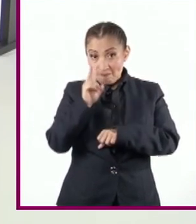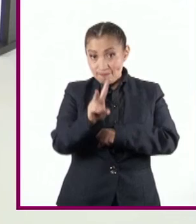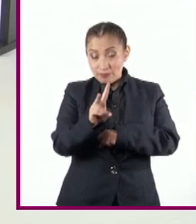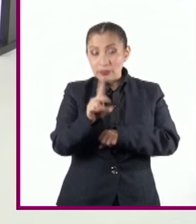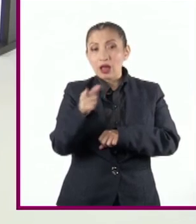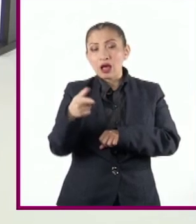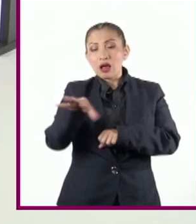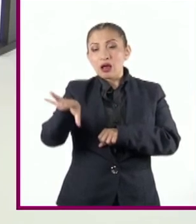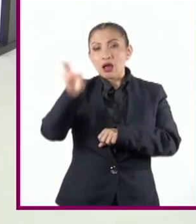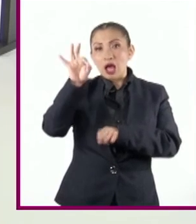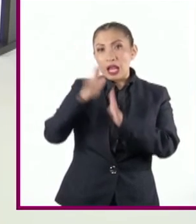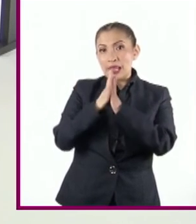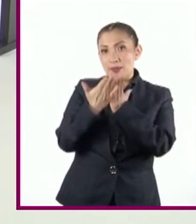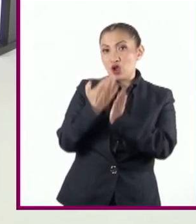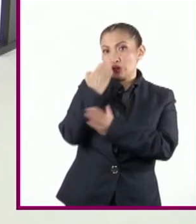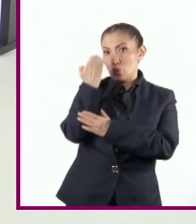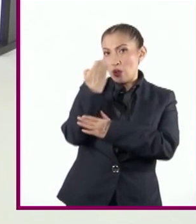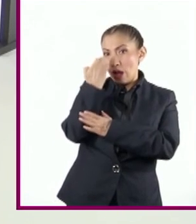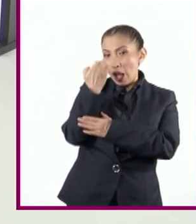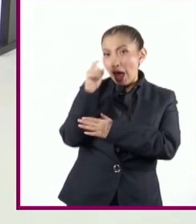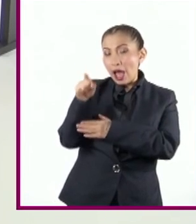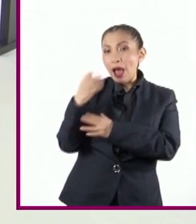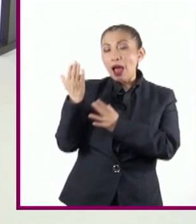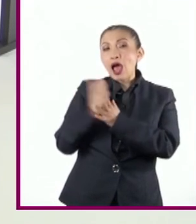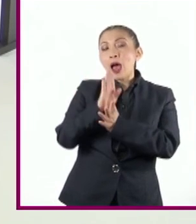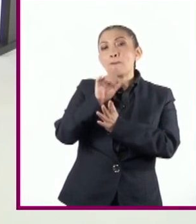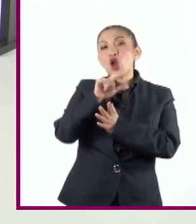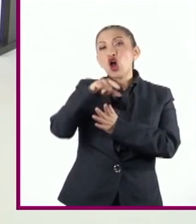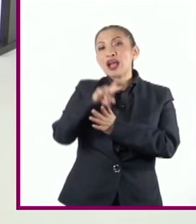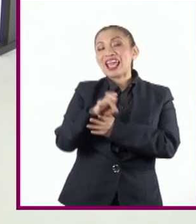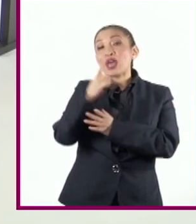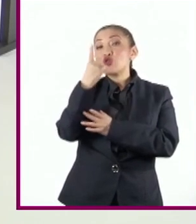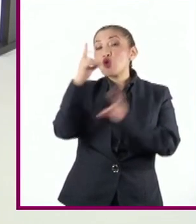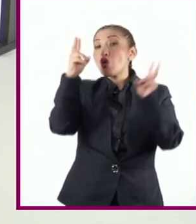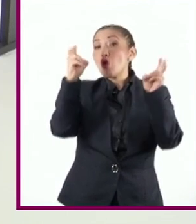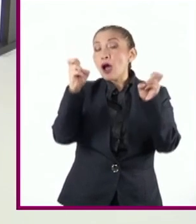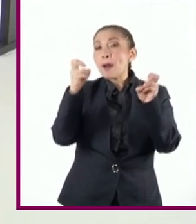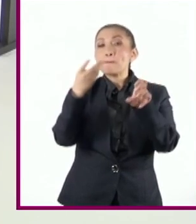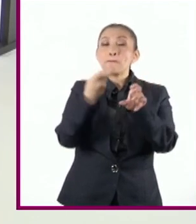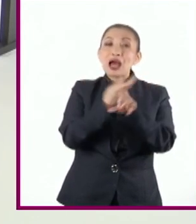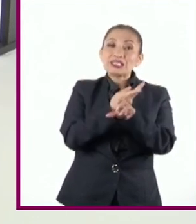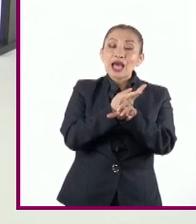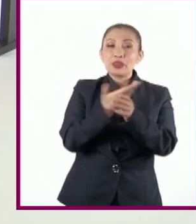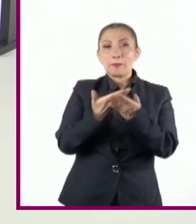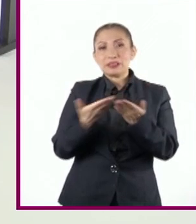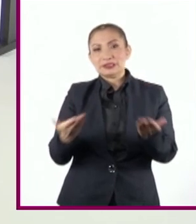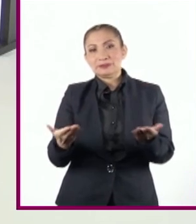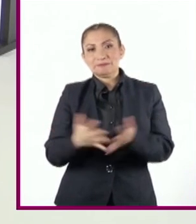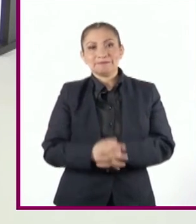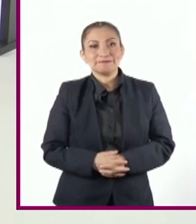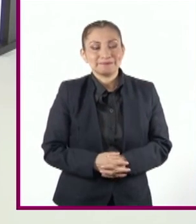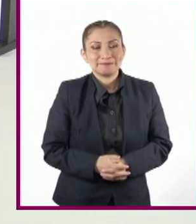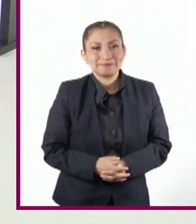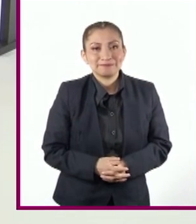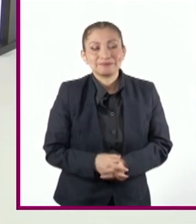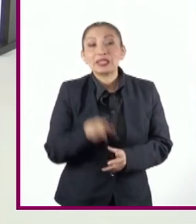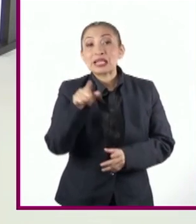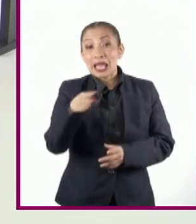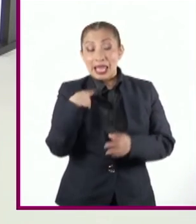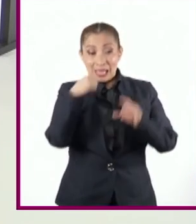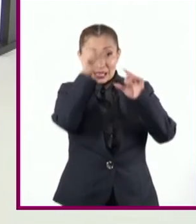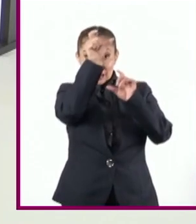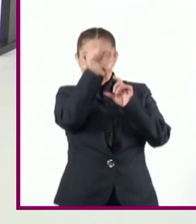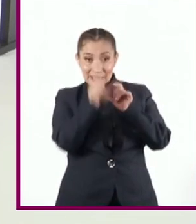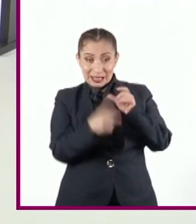hoy, lo encuentran en su libro de texto en el bloque 1 con el título Pasado Presente. Recuerden que en el